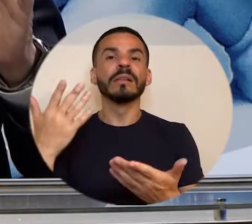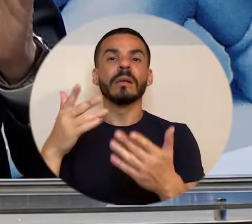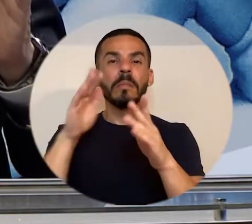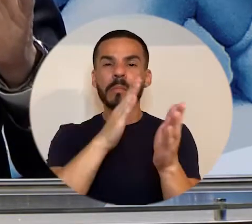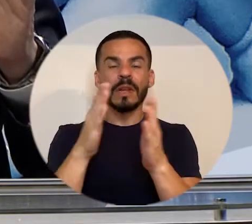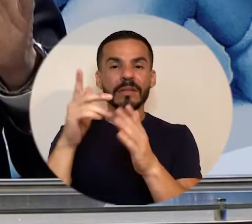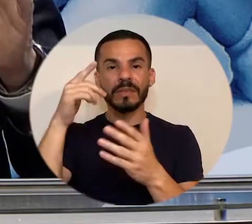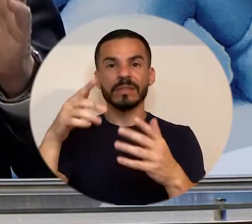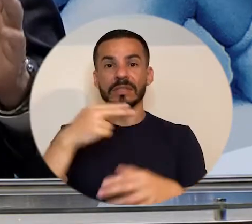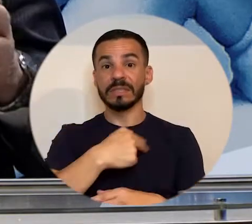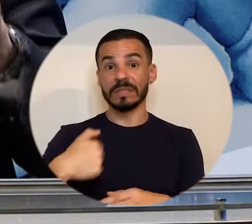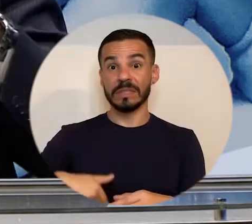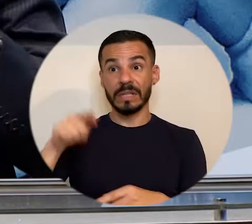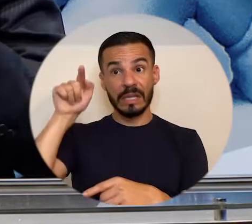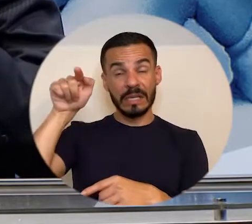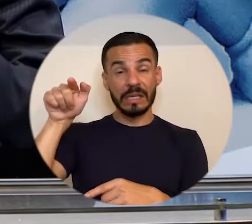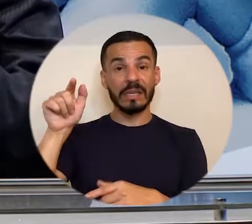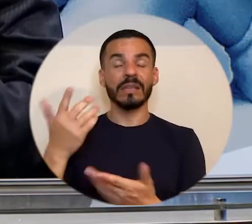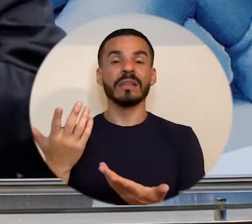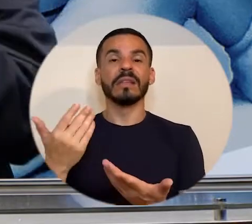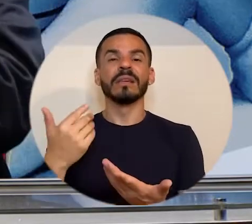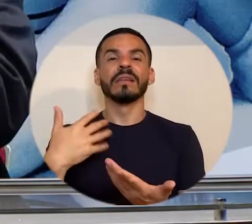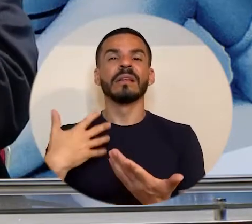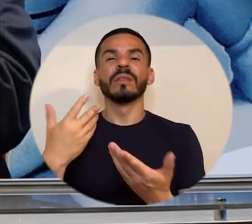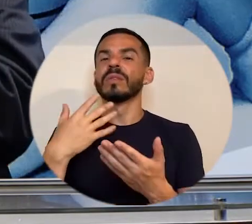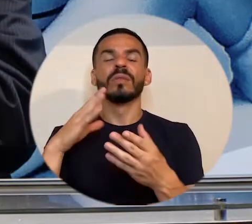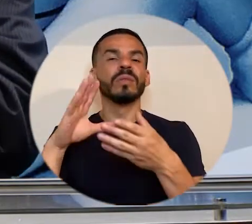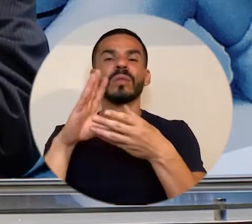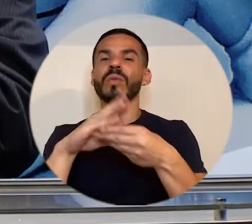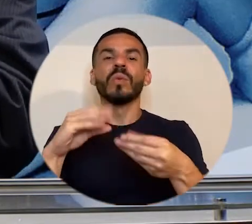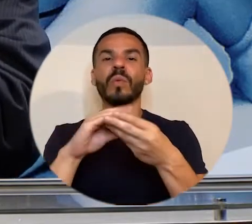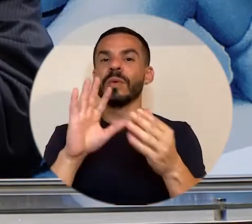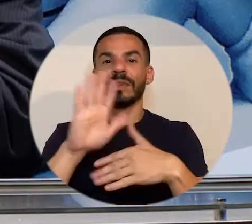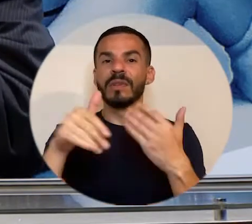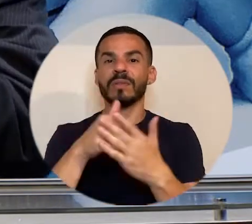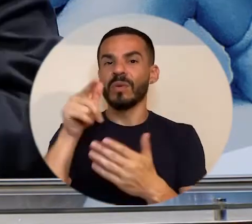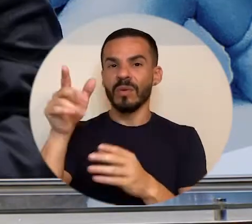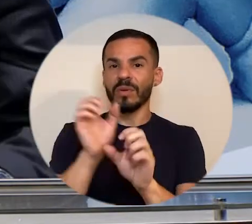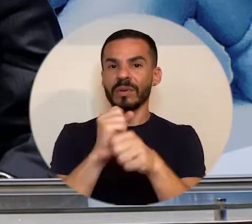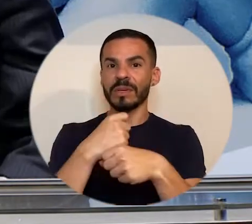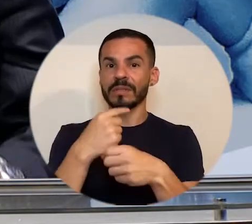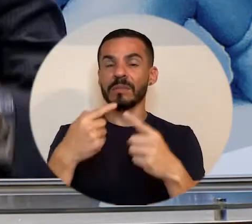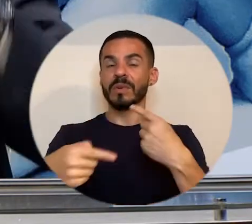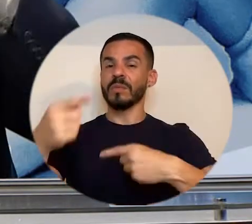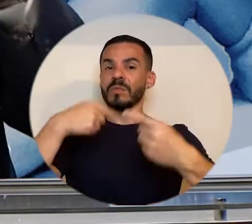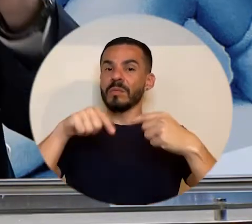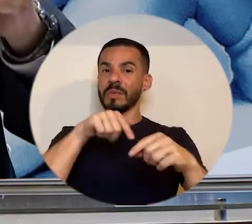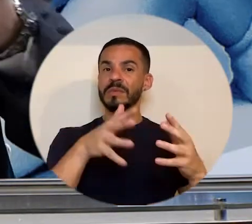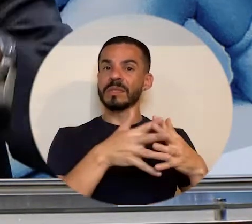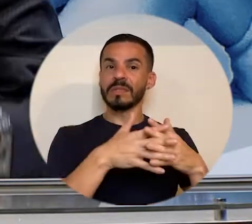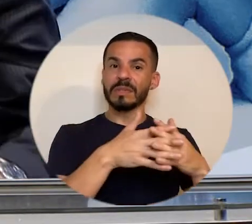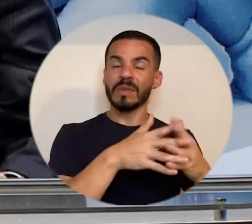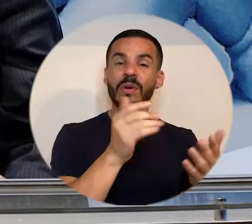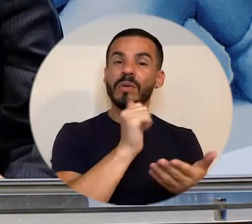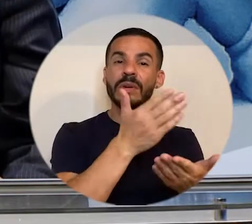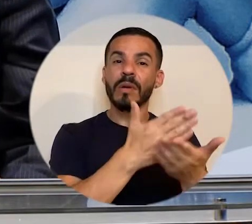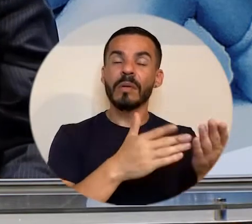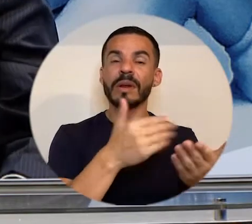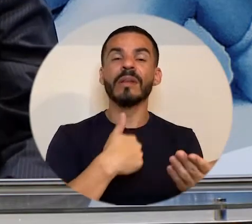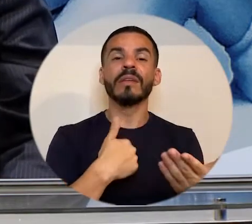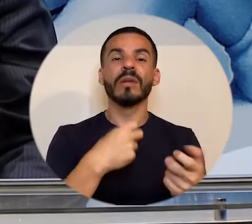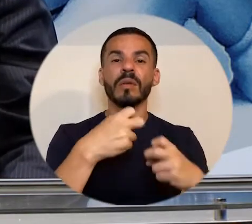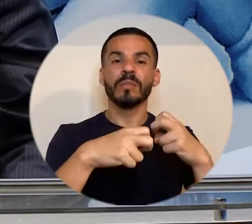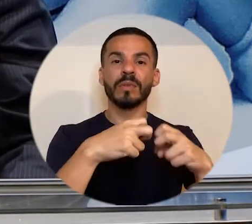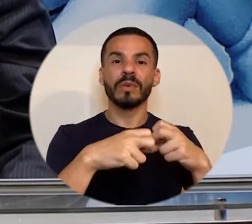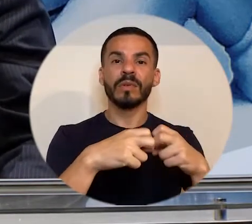de la planificación que tenía China. Lo que pasa es que China tiende a no contar todas sus cosas. Pero volvamos a Estados Unidos. La otra